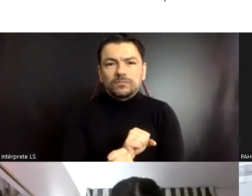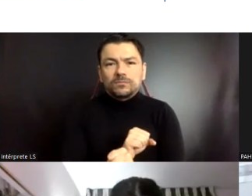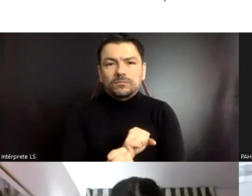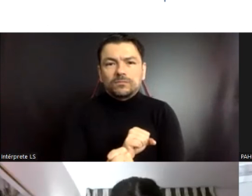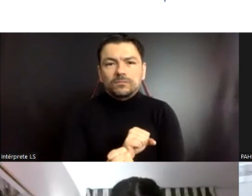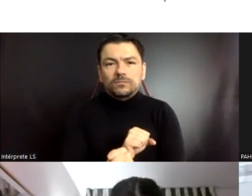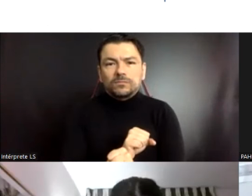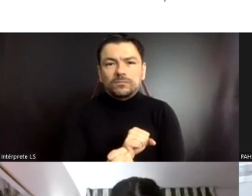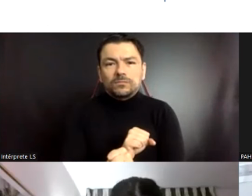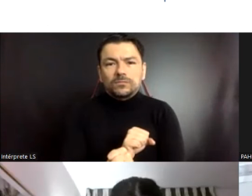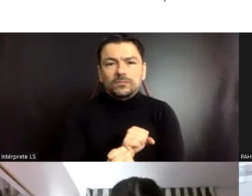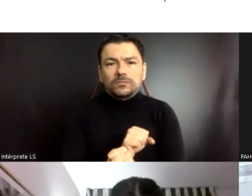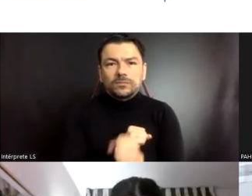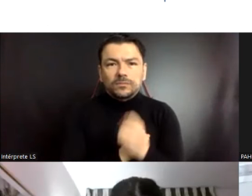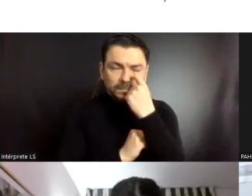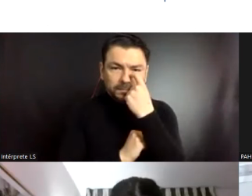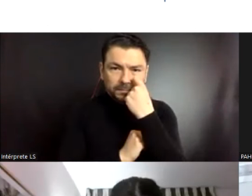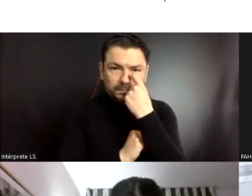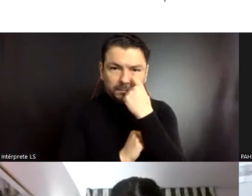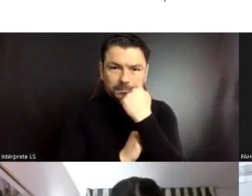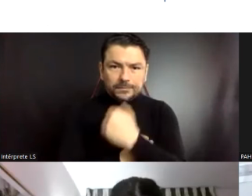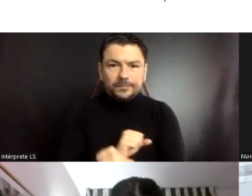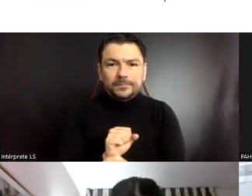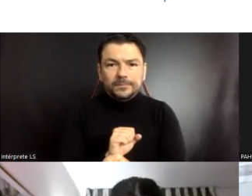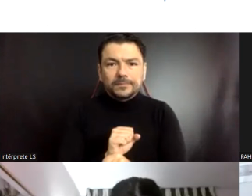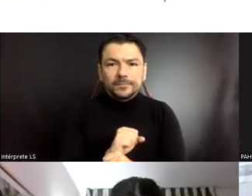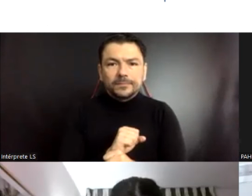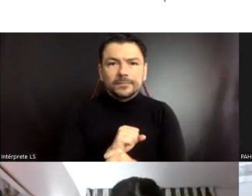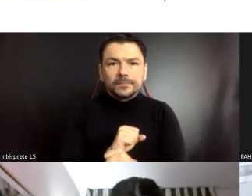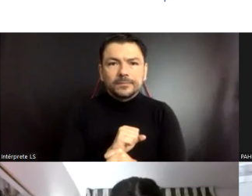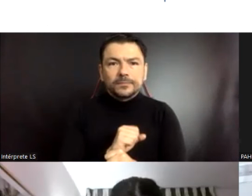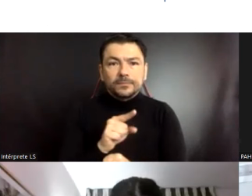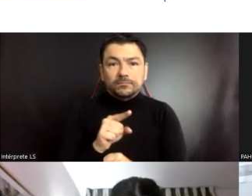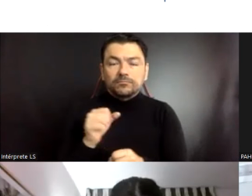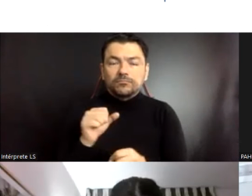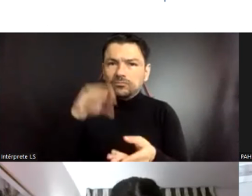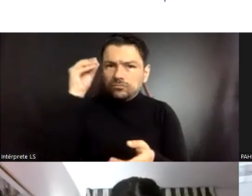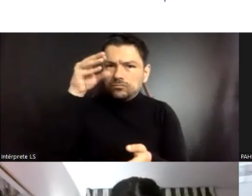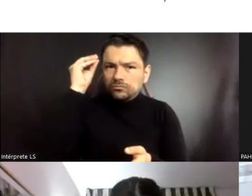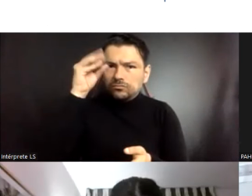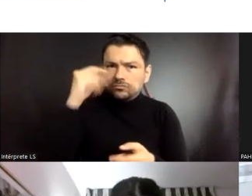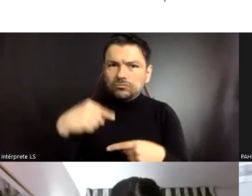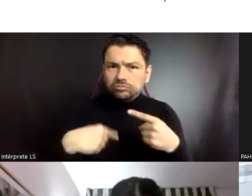La idea es alinearnos con lo que hemos aprendido los unos de los otros.